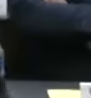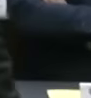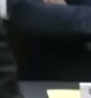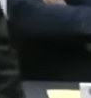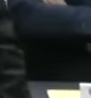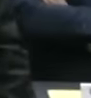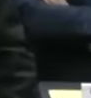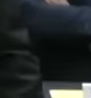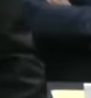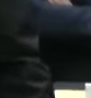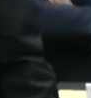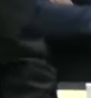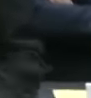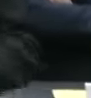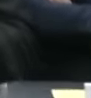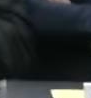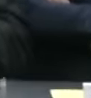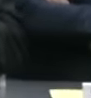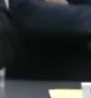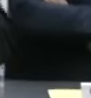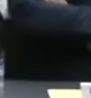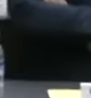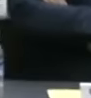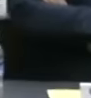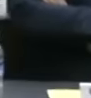miembros de este cuerpo,